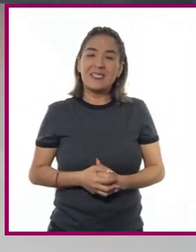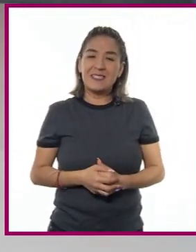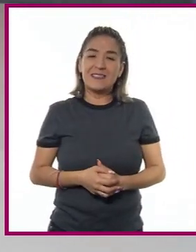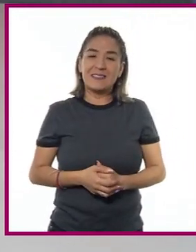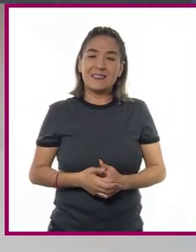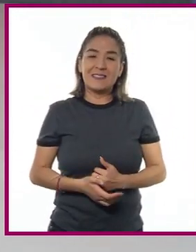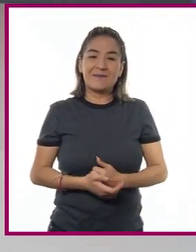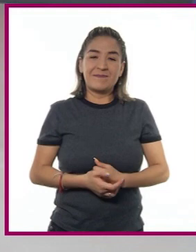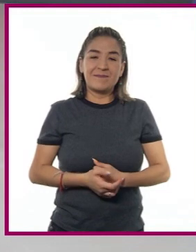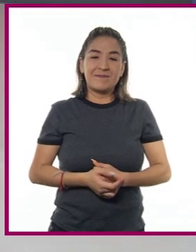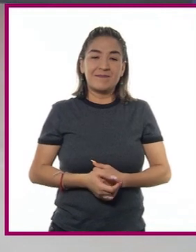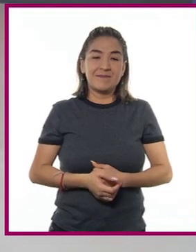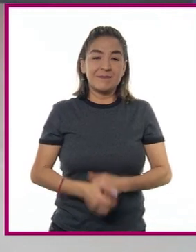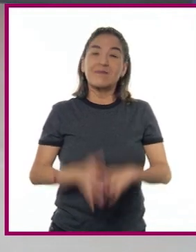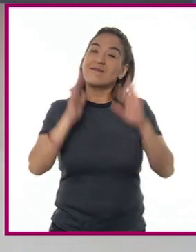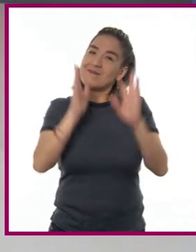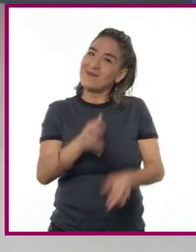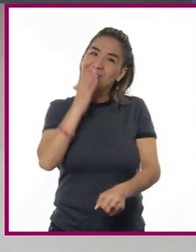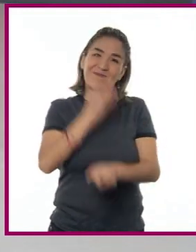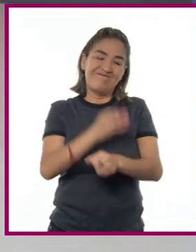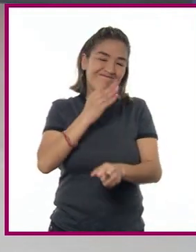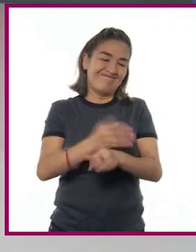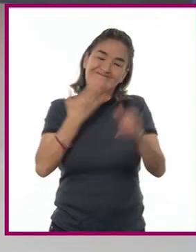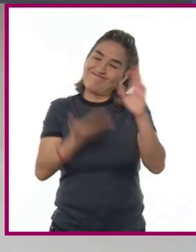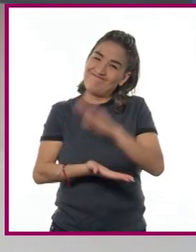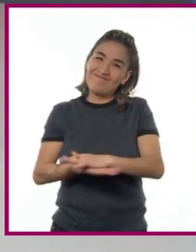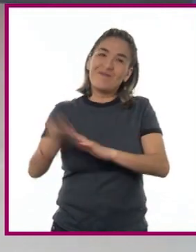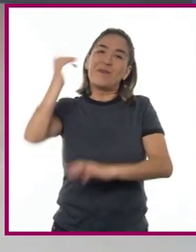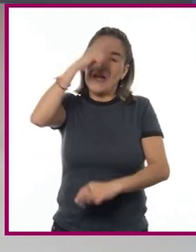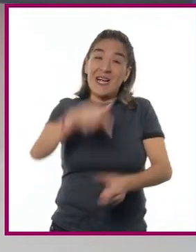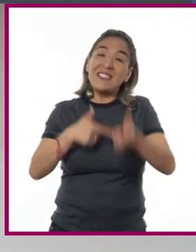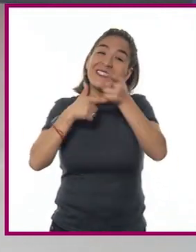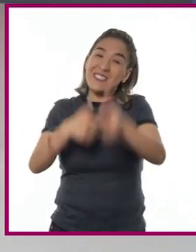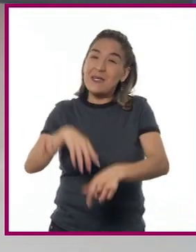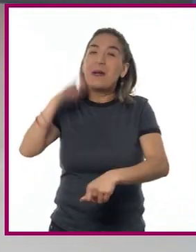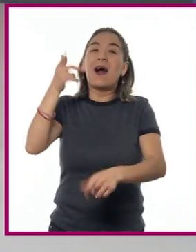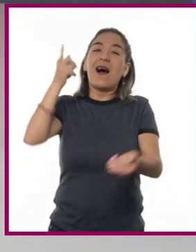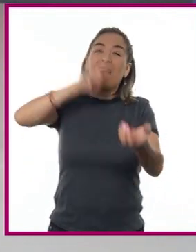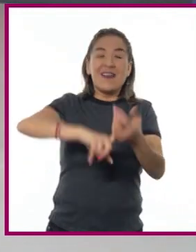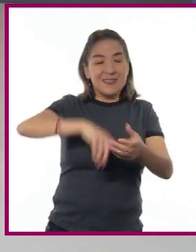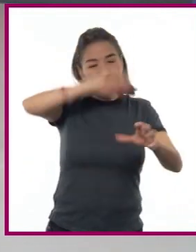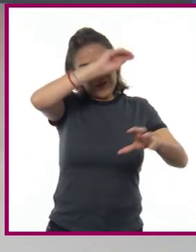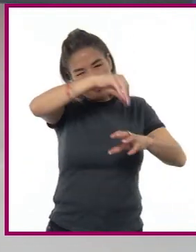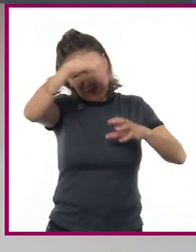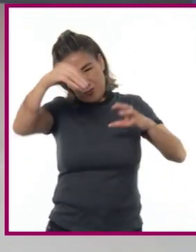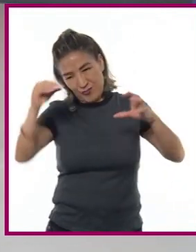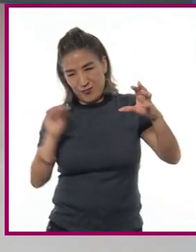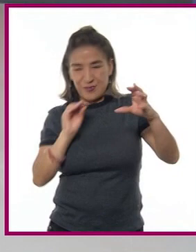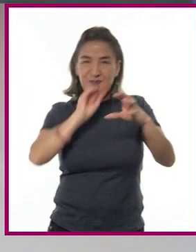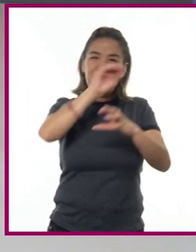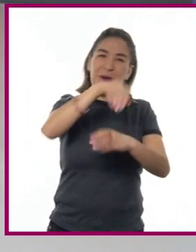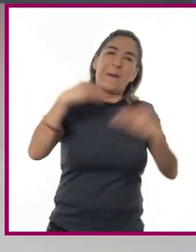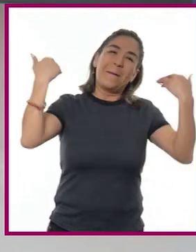alumnos. Ya nos tenemos que retirar para seguir viajando en el amplio y vasto